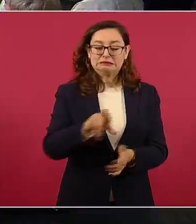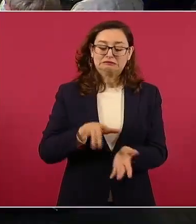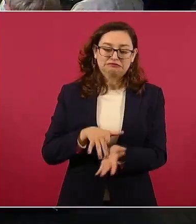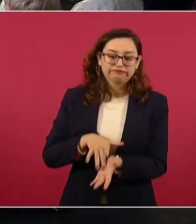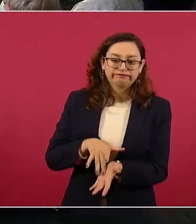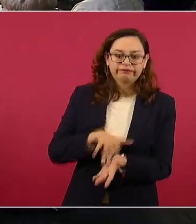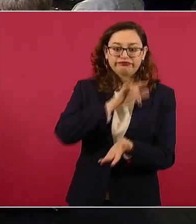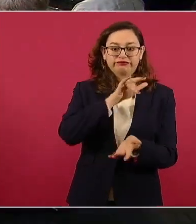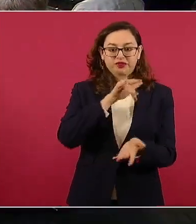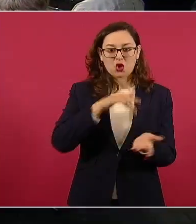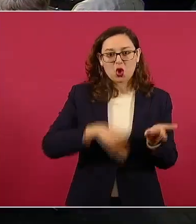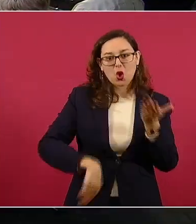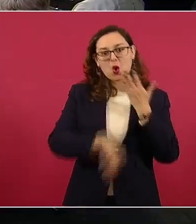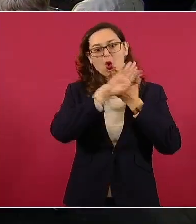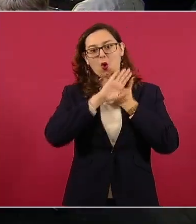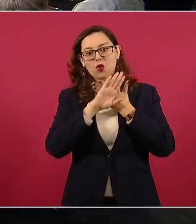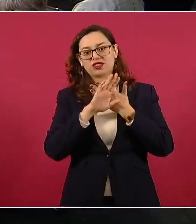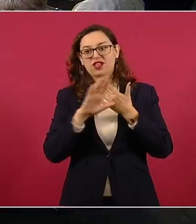abogado, hombre?